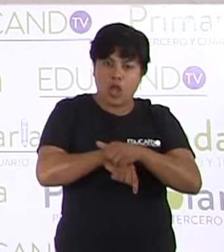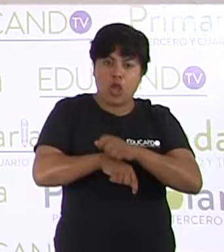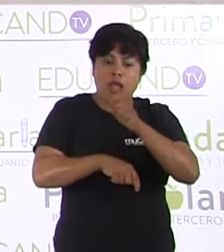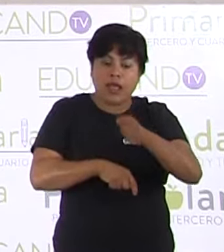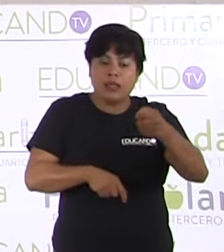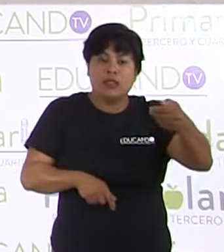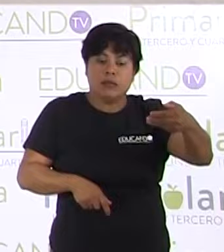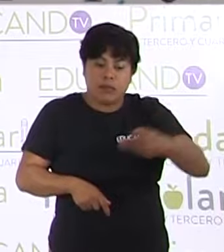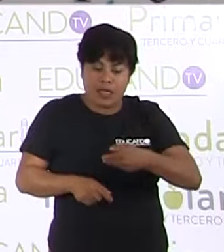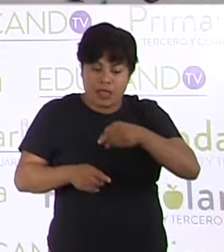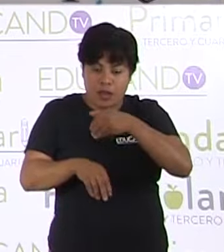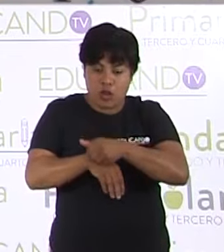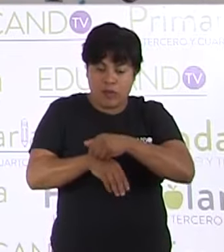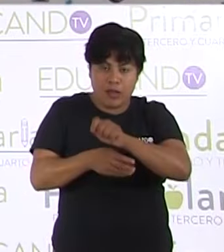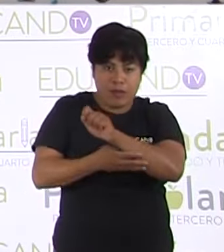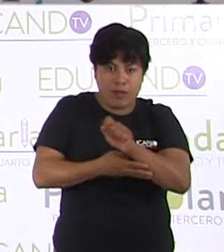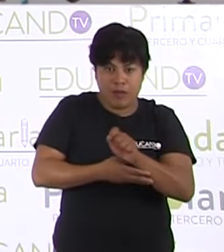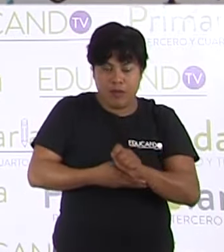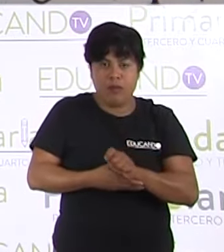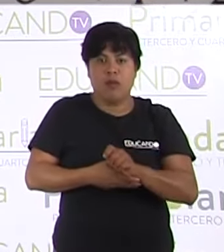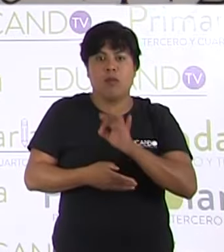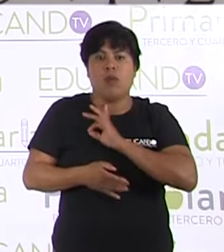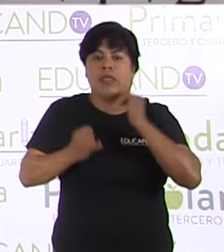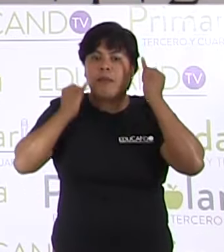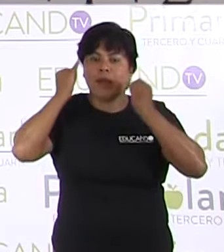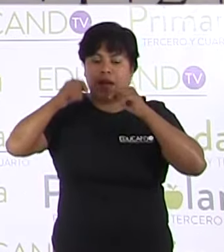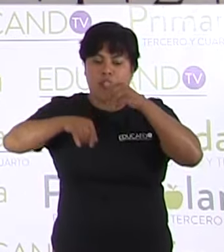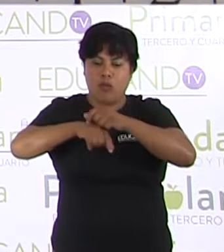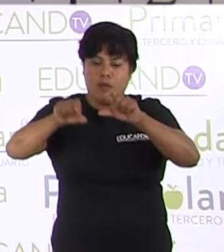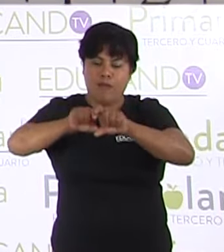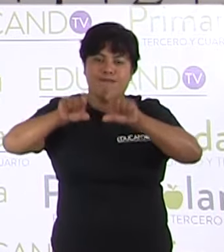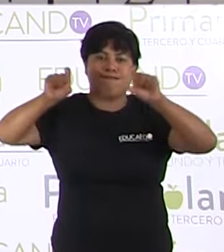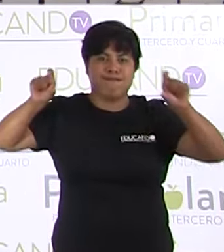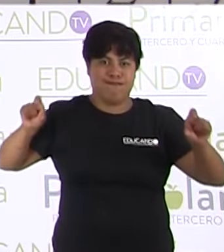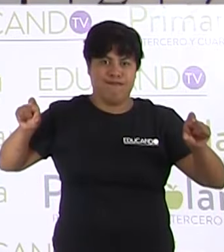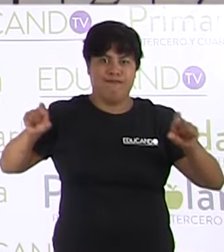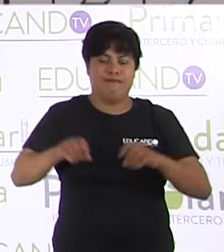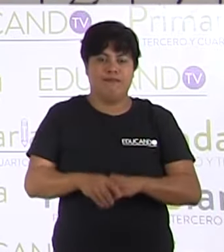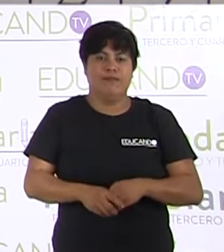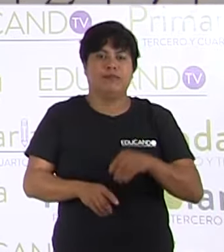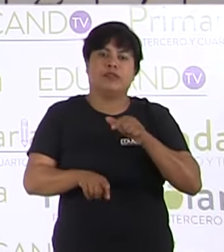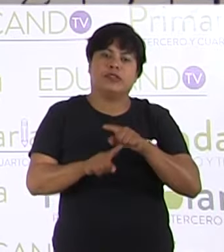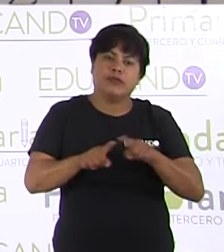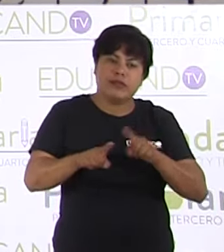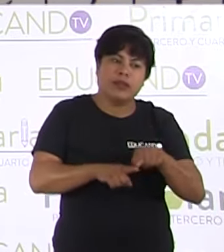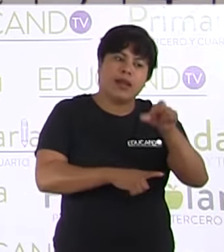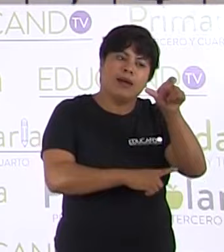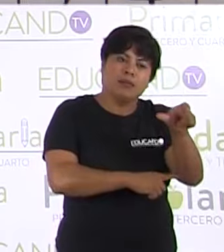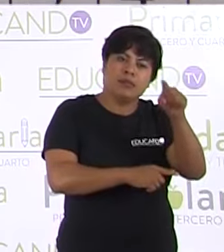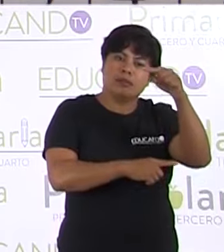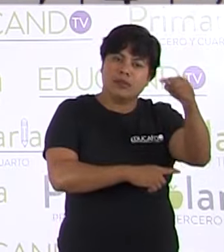piden con que que operemos con ellos imaginarlos en la recta numérica sí Qué significa eh